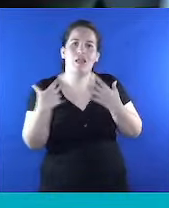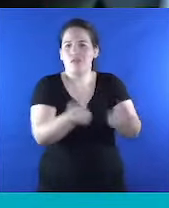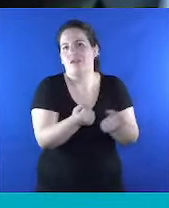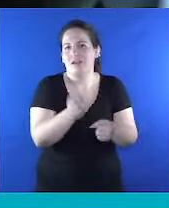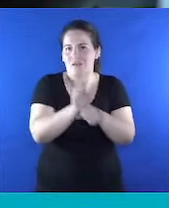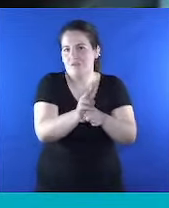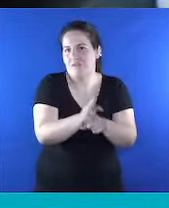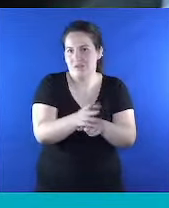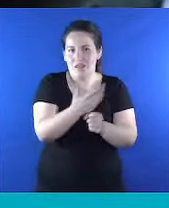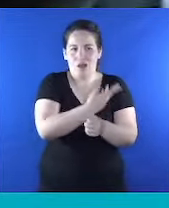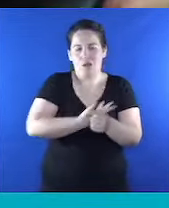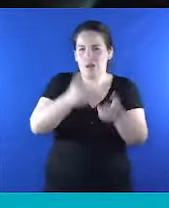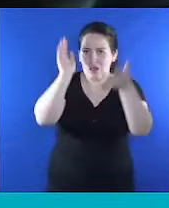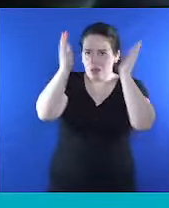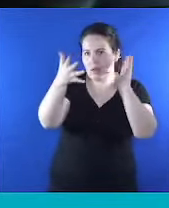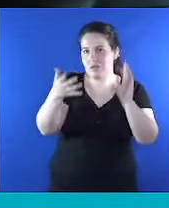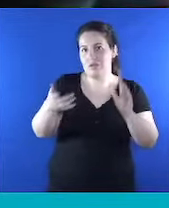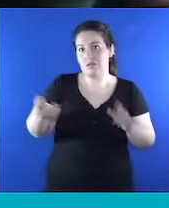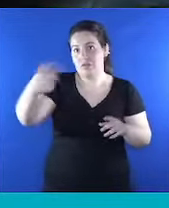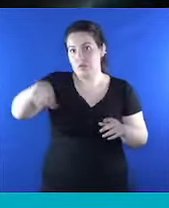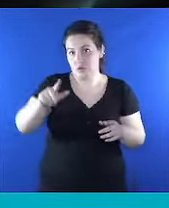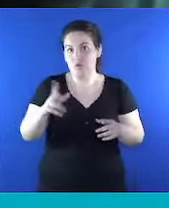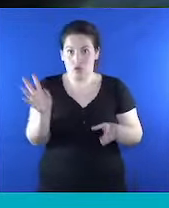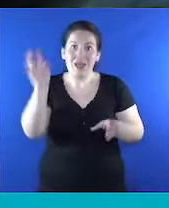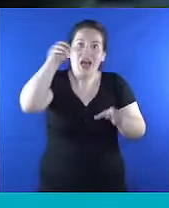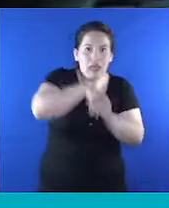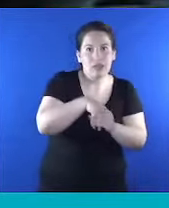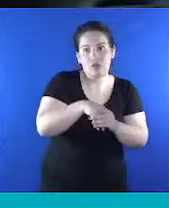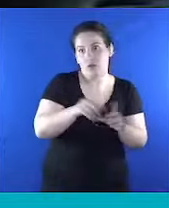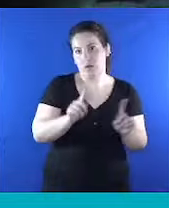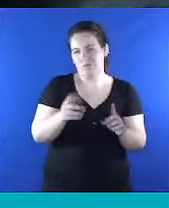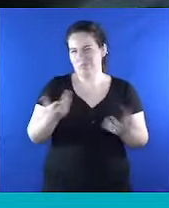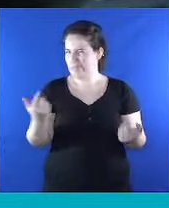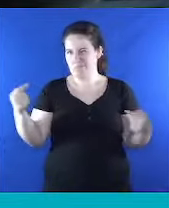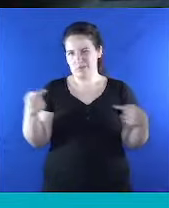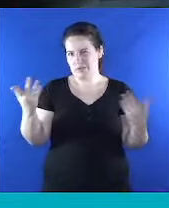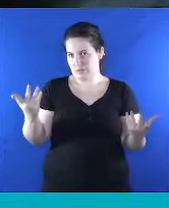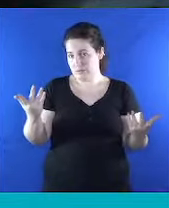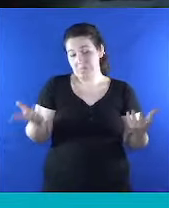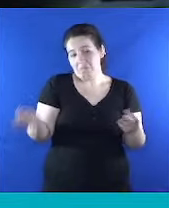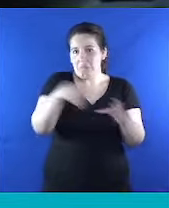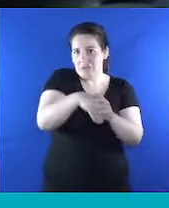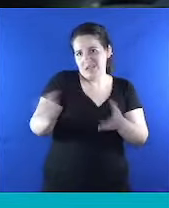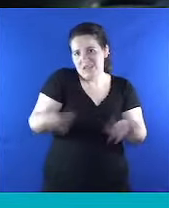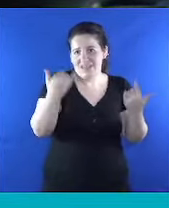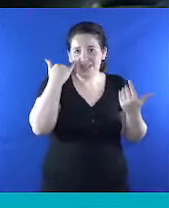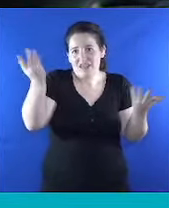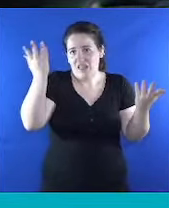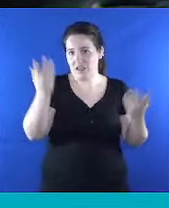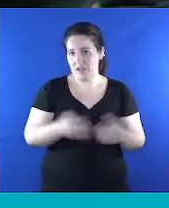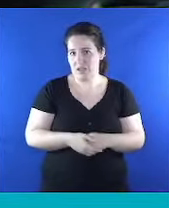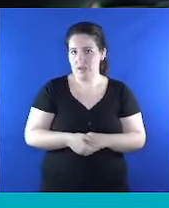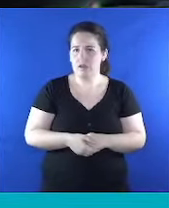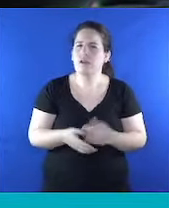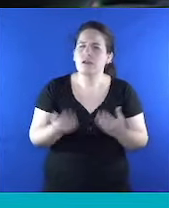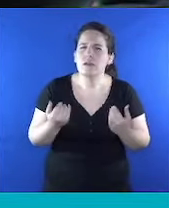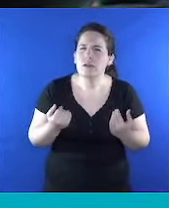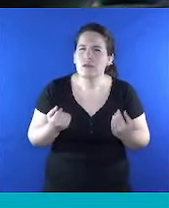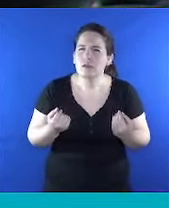eh Si no si no van a ser parte de él pero digo pero bueno